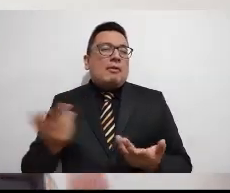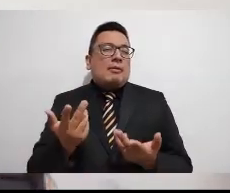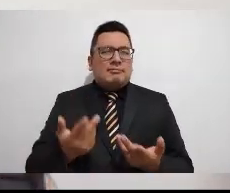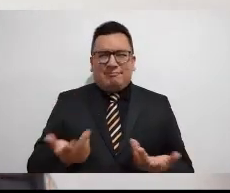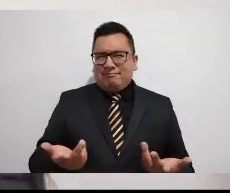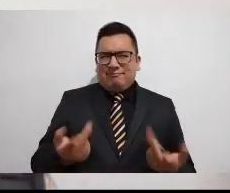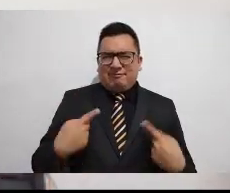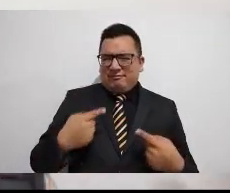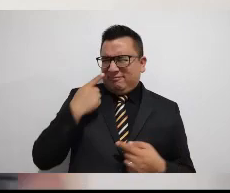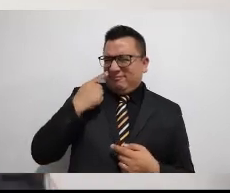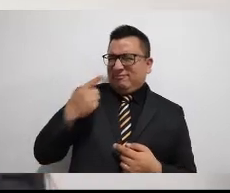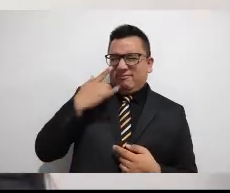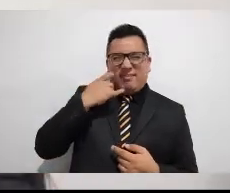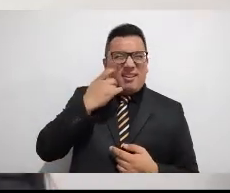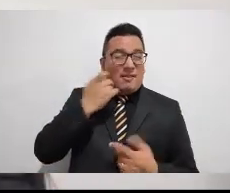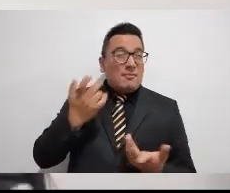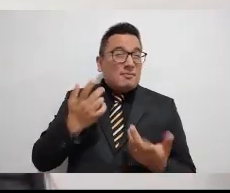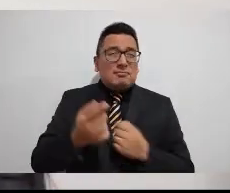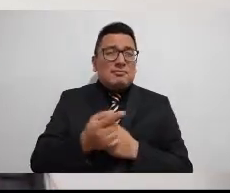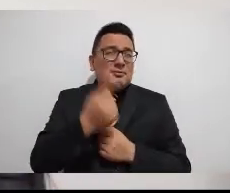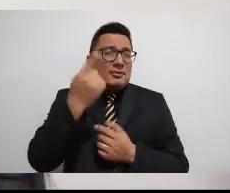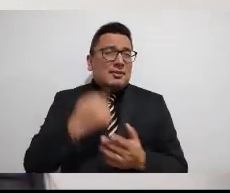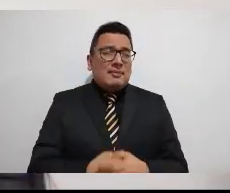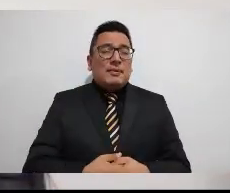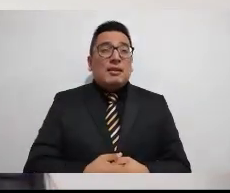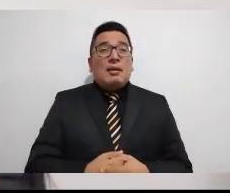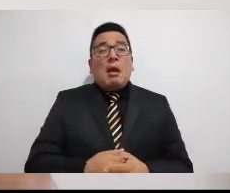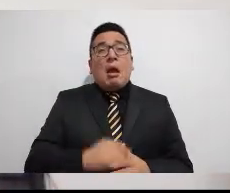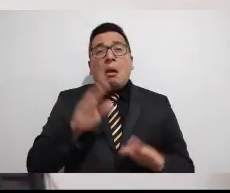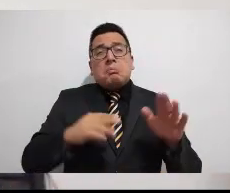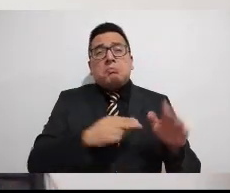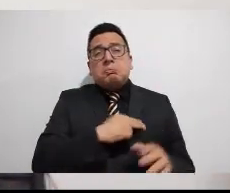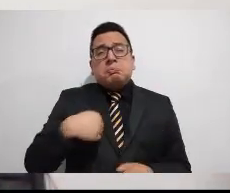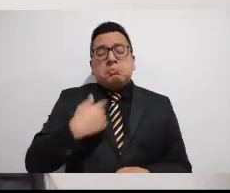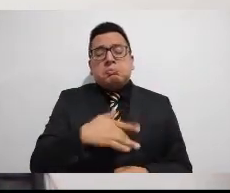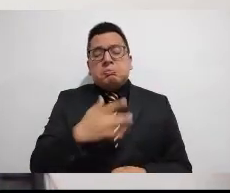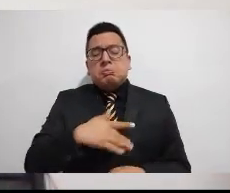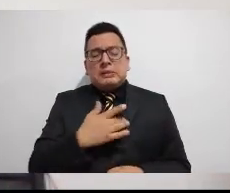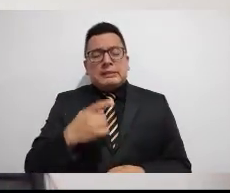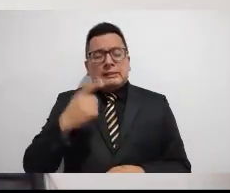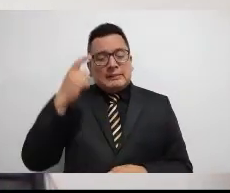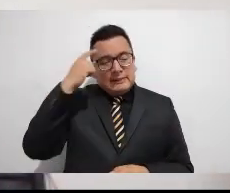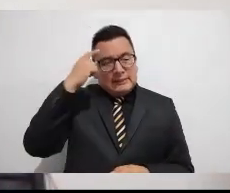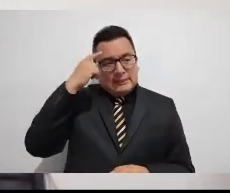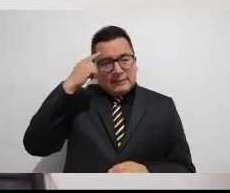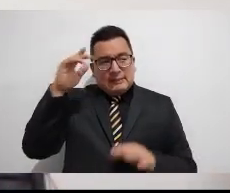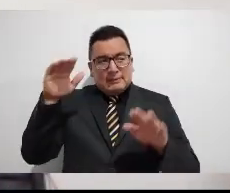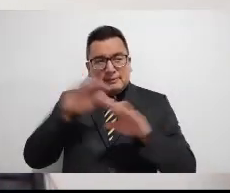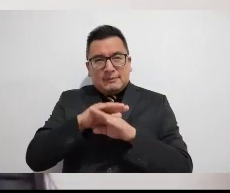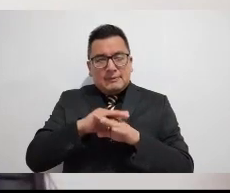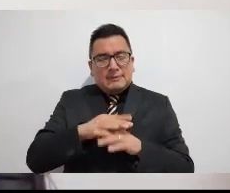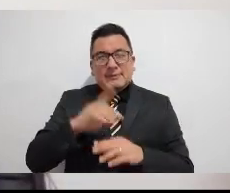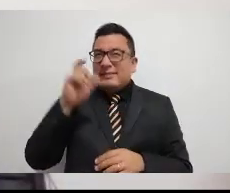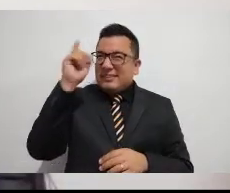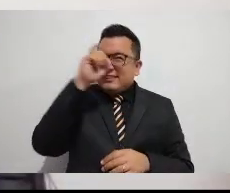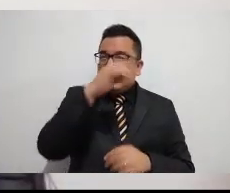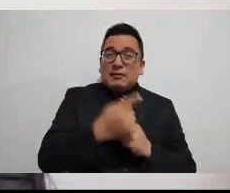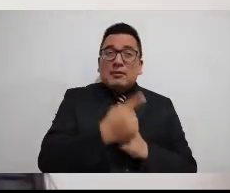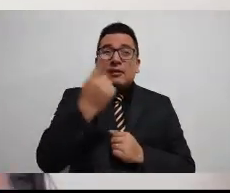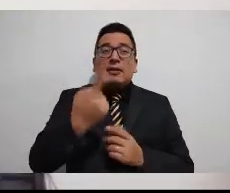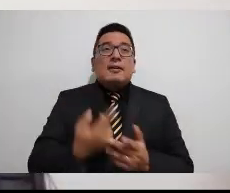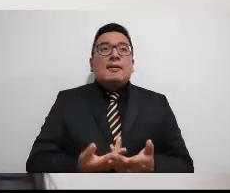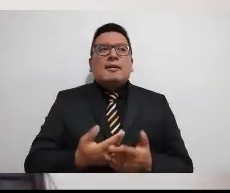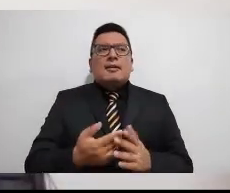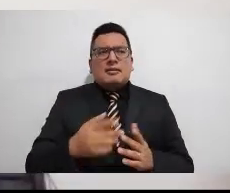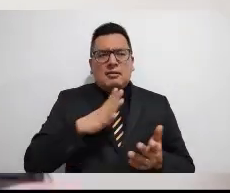estás hablando? ¿Por qué? Porque nos cuesta cambiarnos el chip, porque hay mucho por hacer, porque